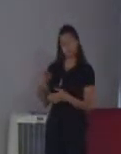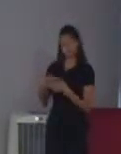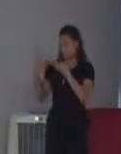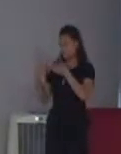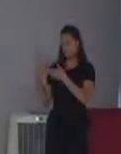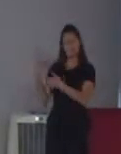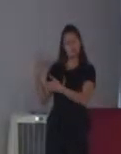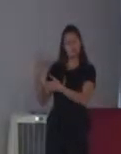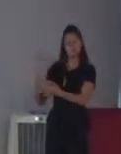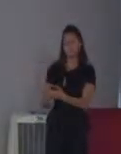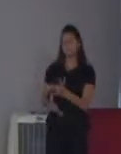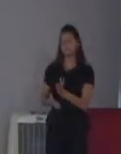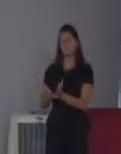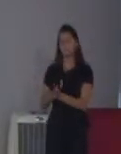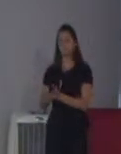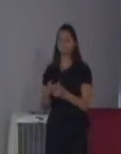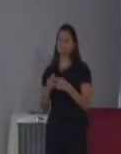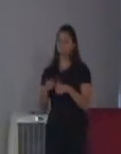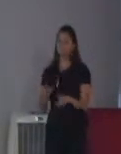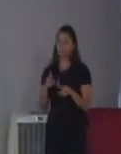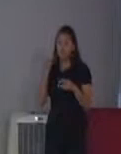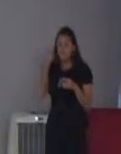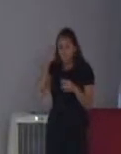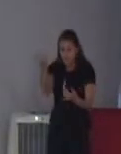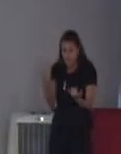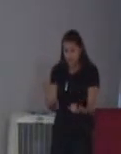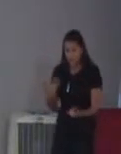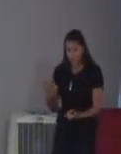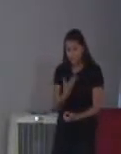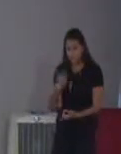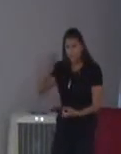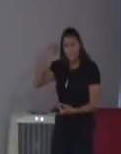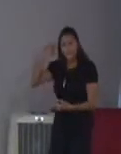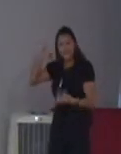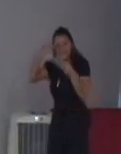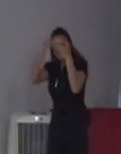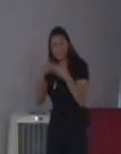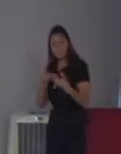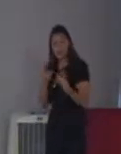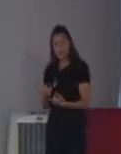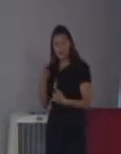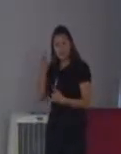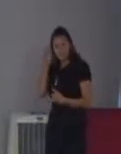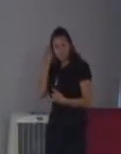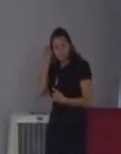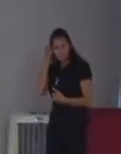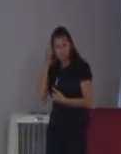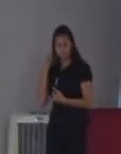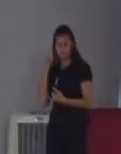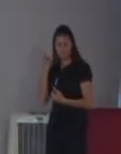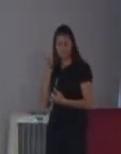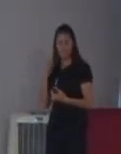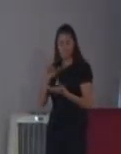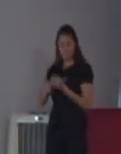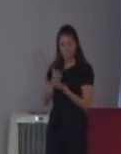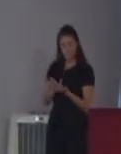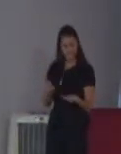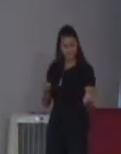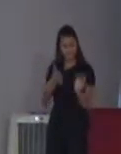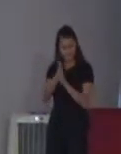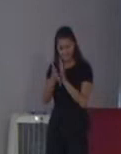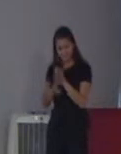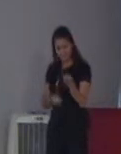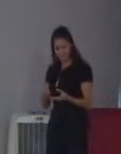digamos, reciente que nosotros tenemos de discapacidad, o sea, esta, la actual, la vigente, con esos elementos que les doy, digamos, de, que les